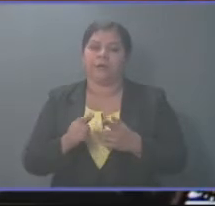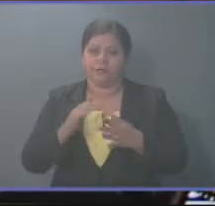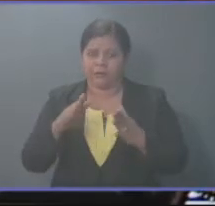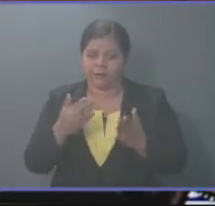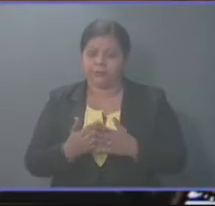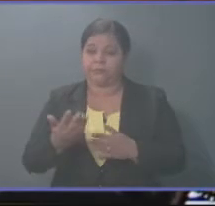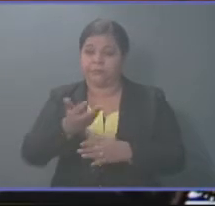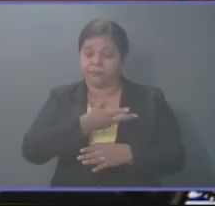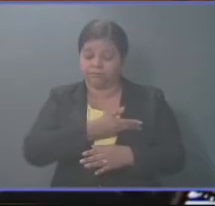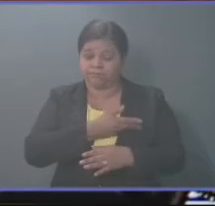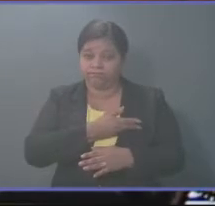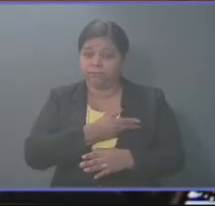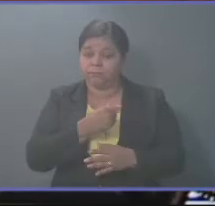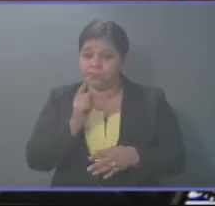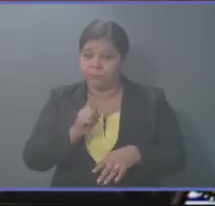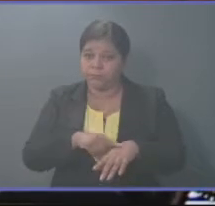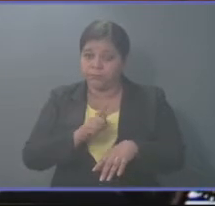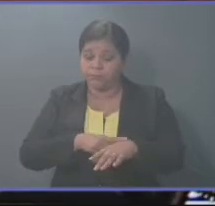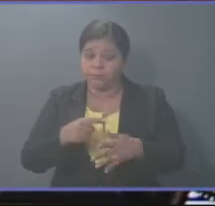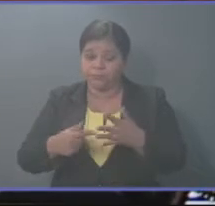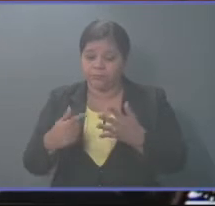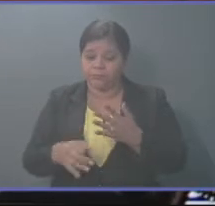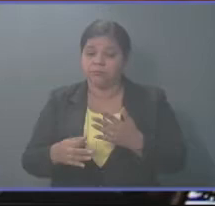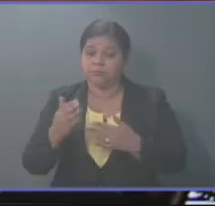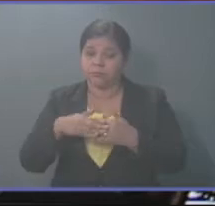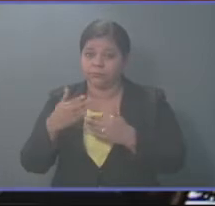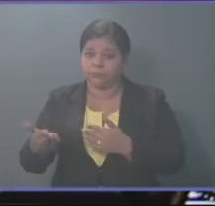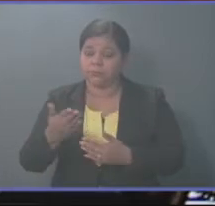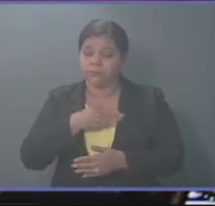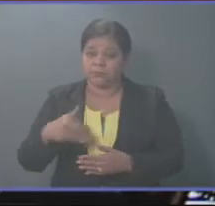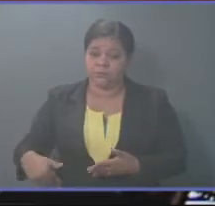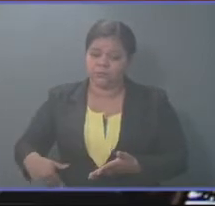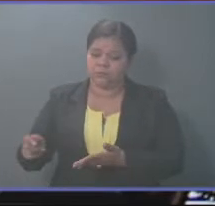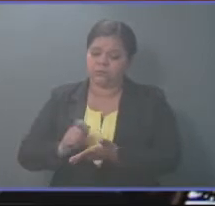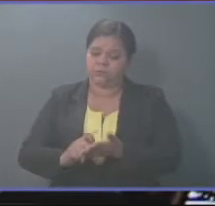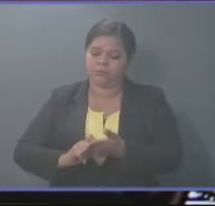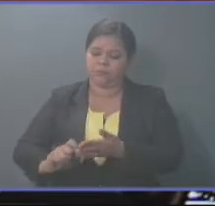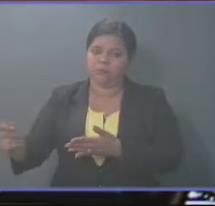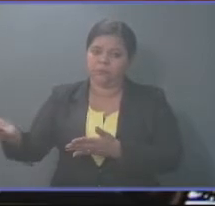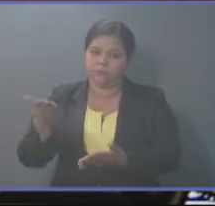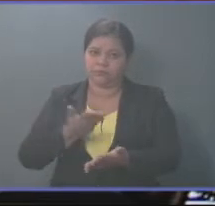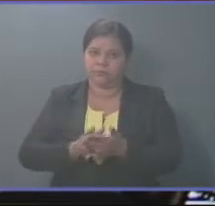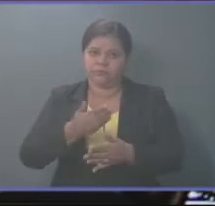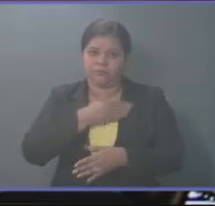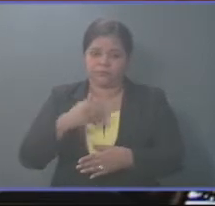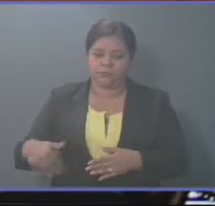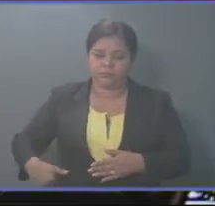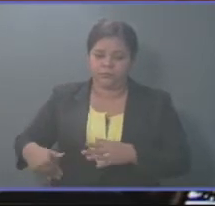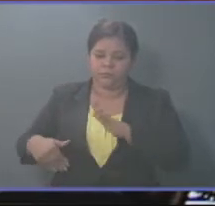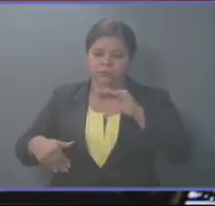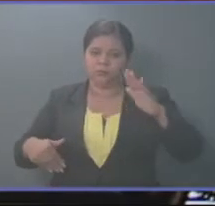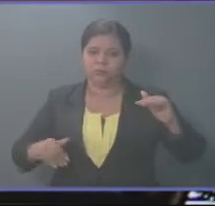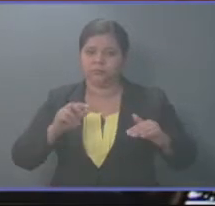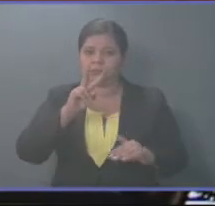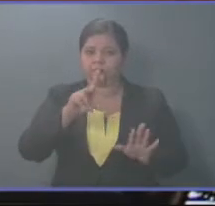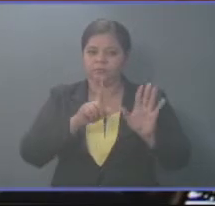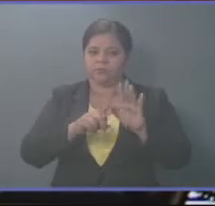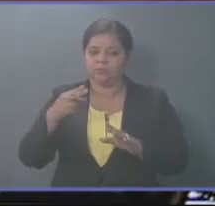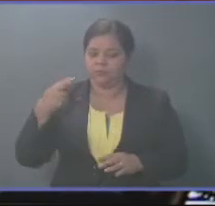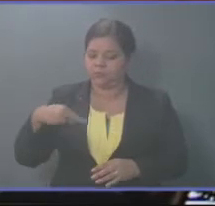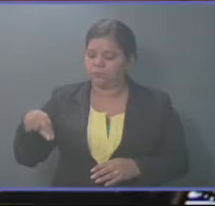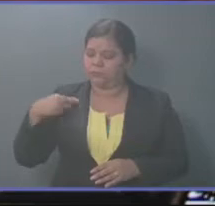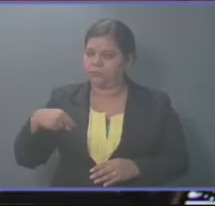se hace constar que el presente decreto fue devuelto con observaciones por el presidente de la República el día 26 de